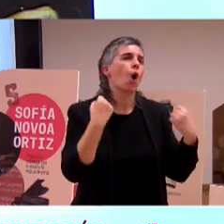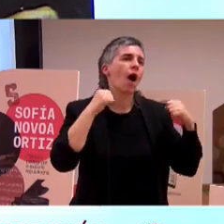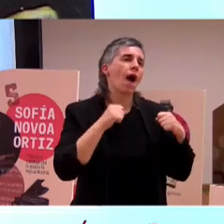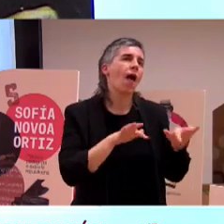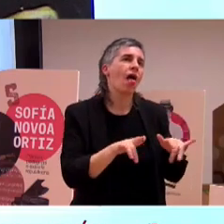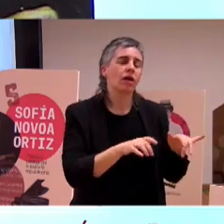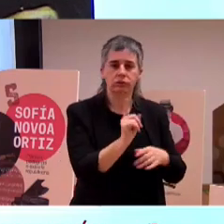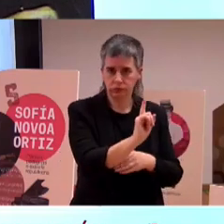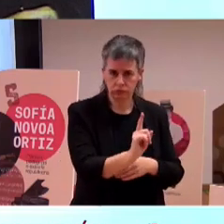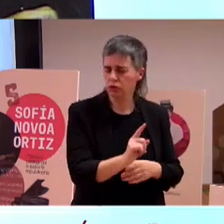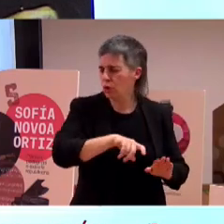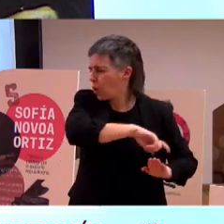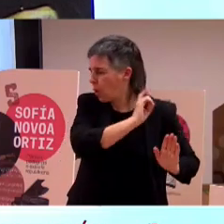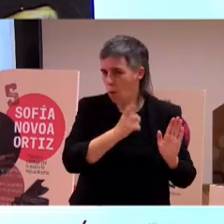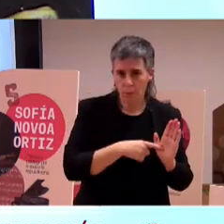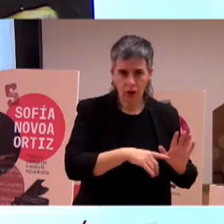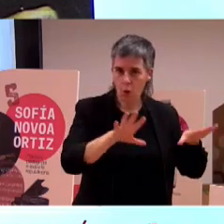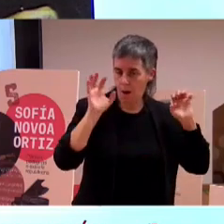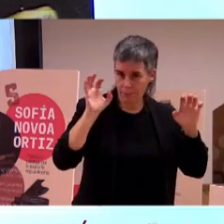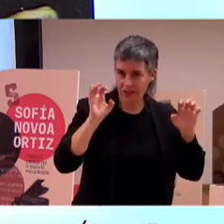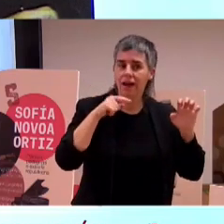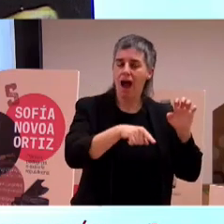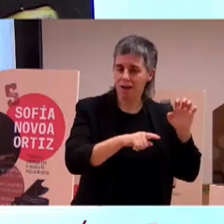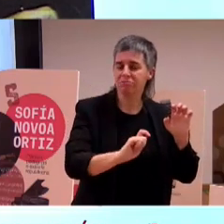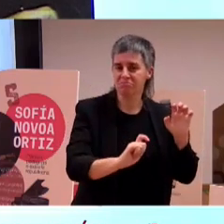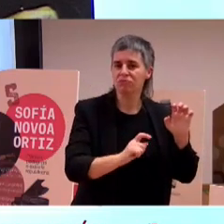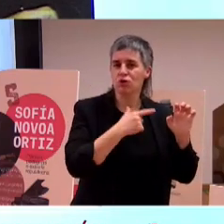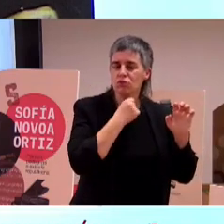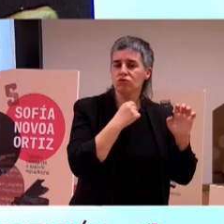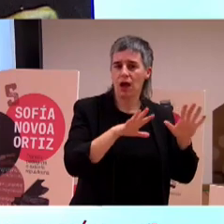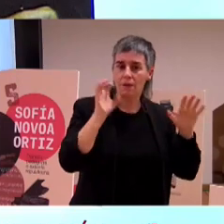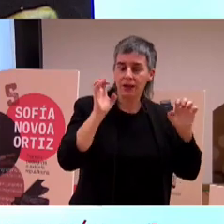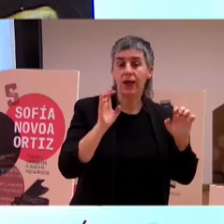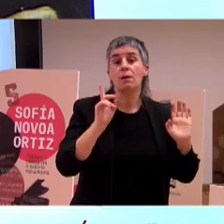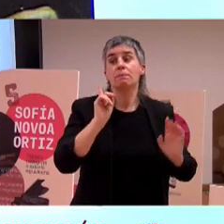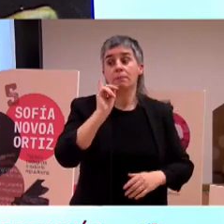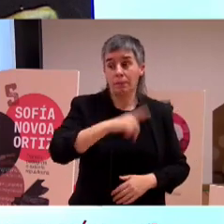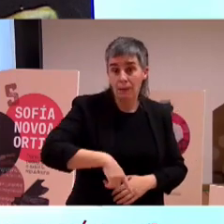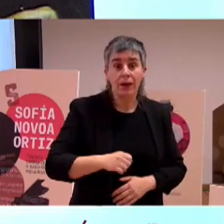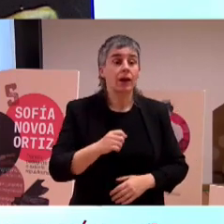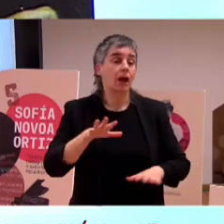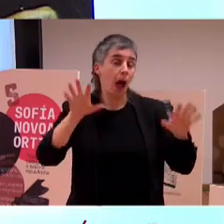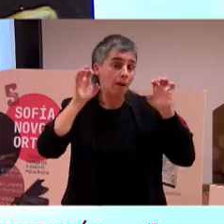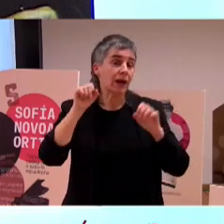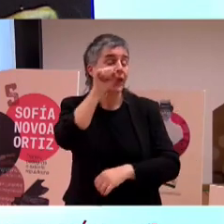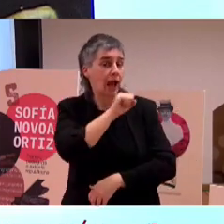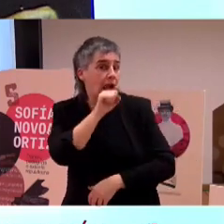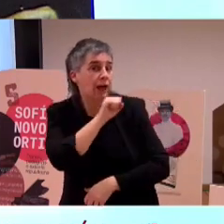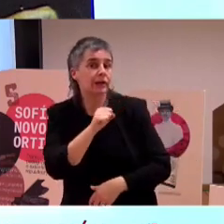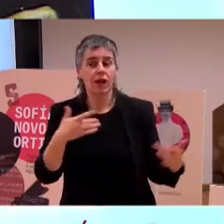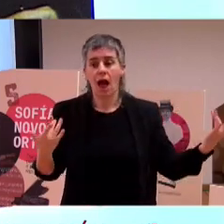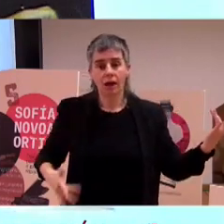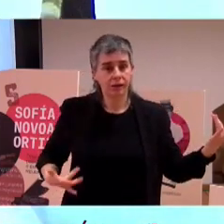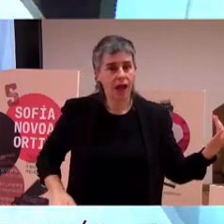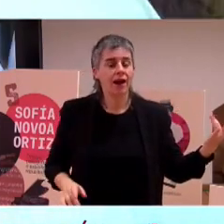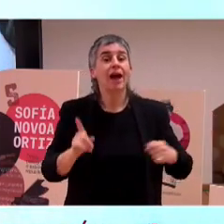Pero a súa faceta interpretativa non se limita ao piano, sino que tamén canta, toca a guitarra e unha virtuosa